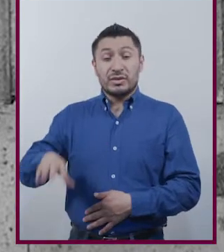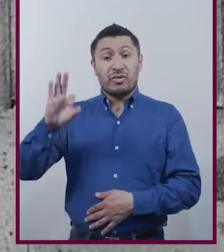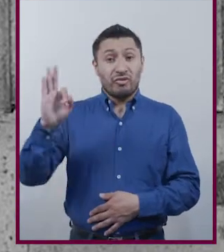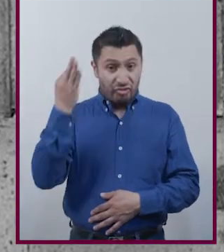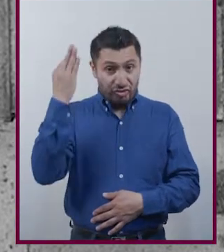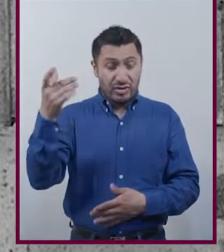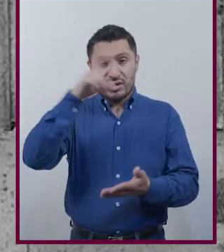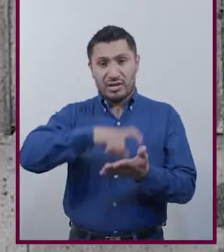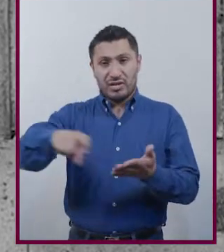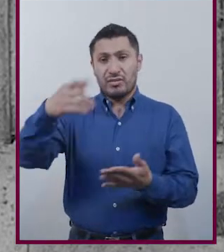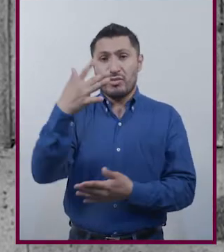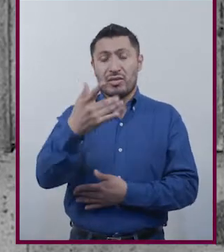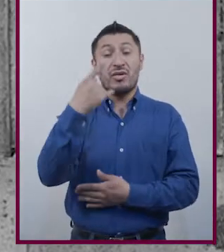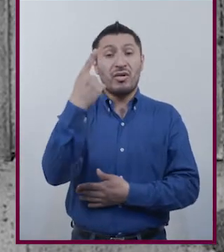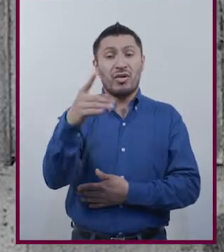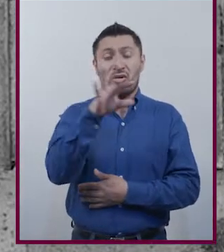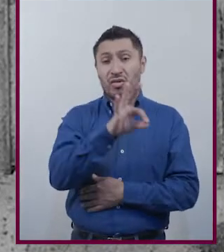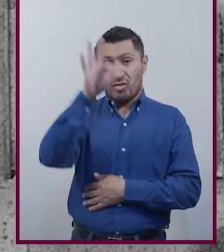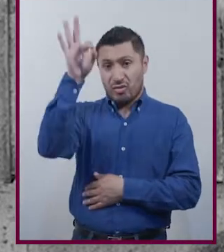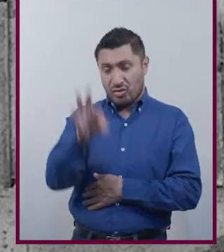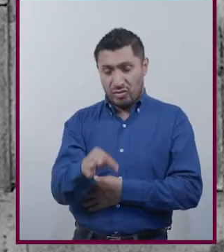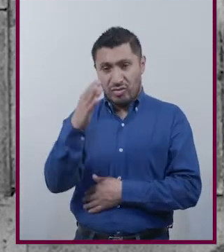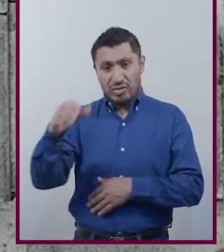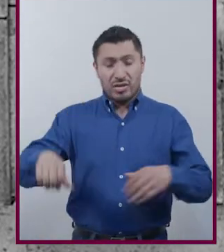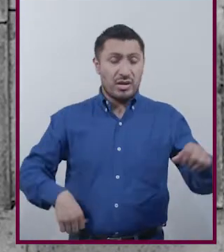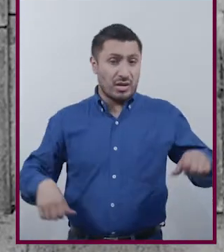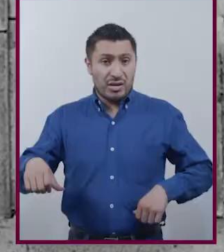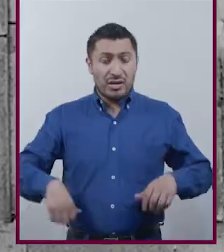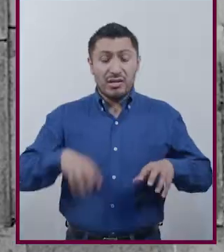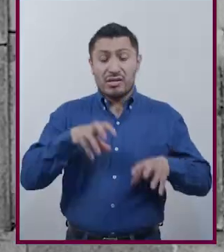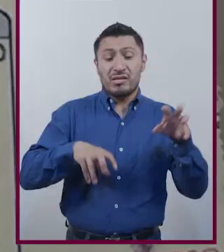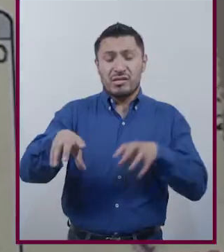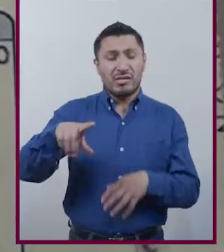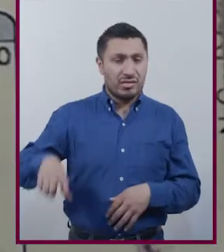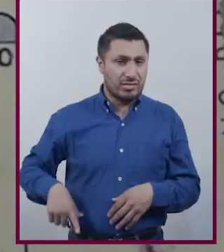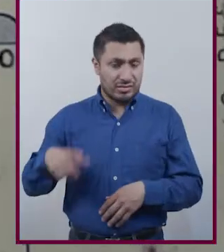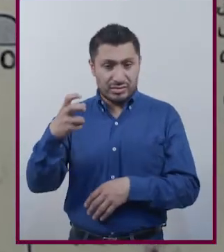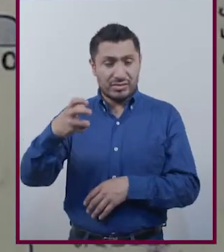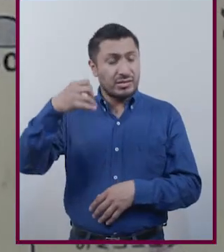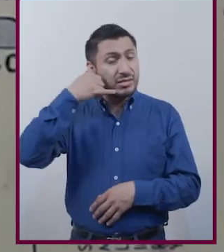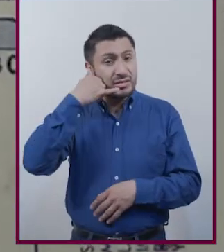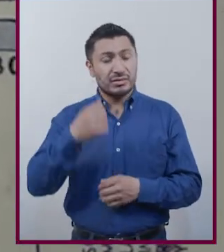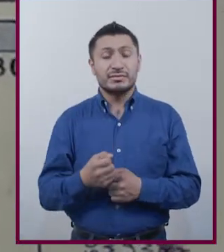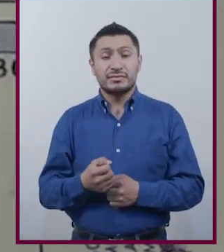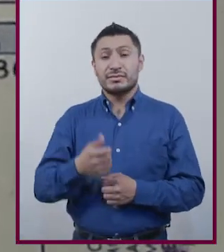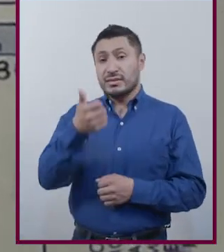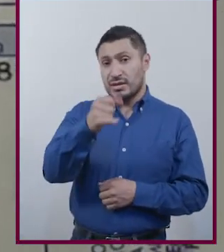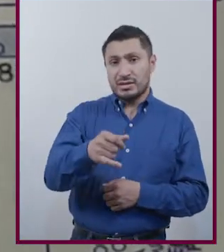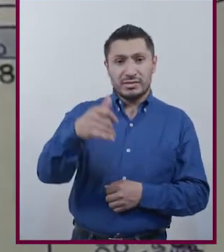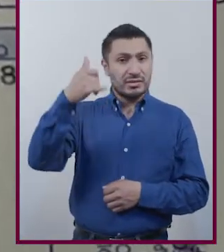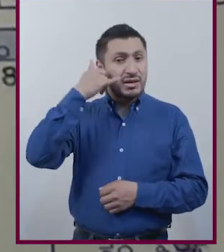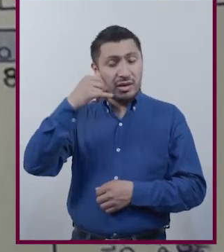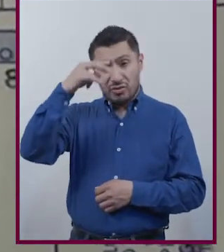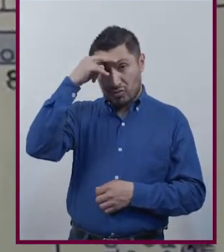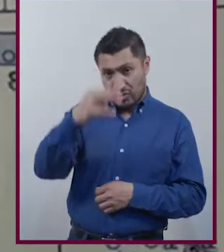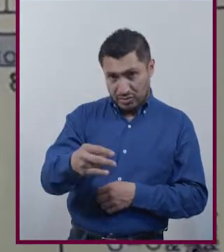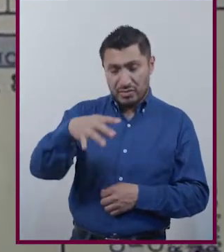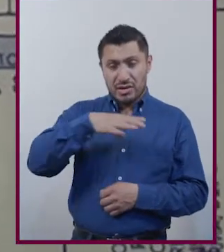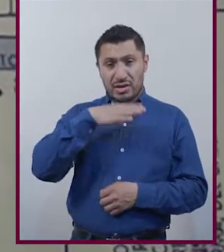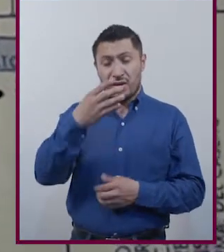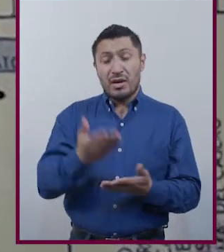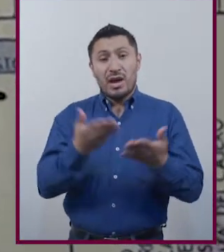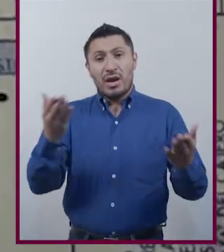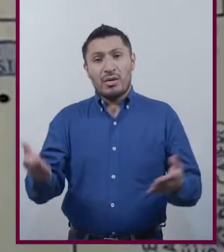federal compró el 51% de las acciones de su capital social. De esta forma, Teléfonos de México pasó a